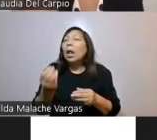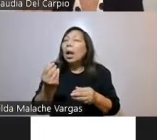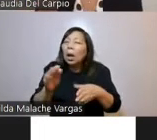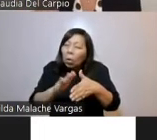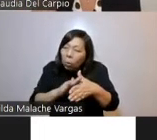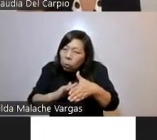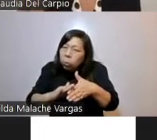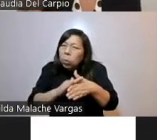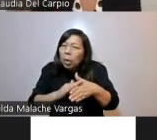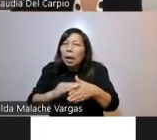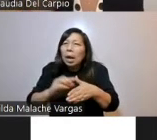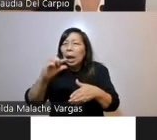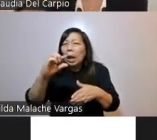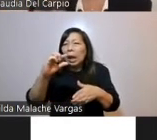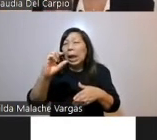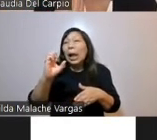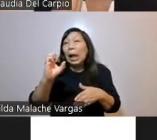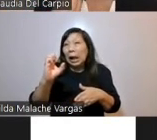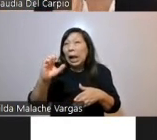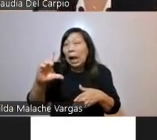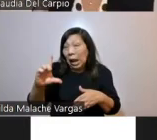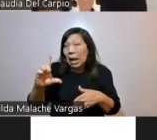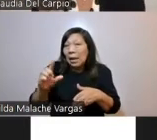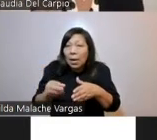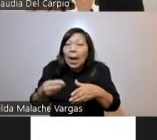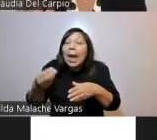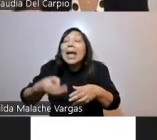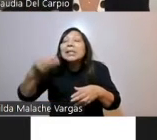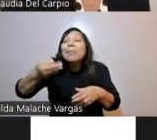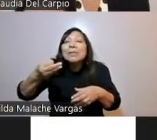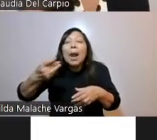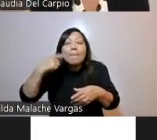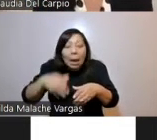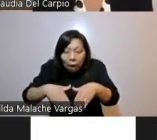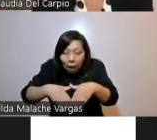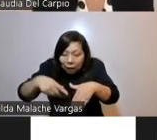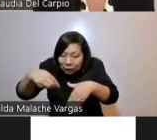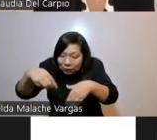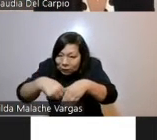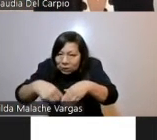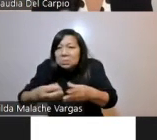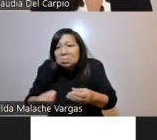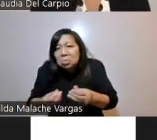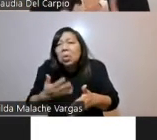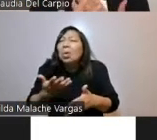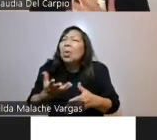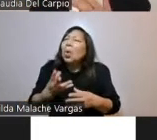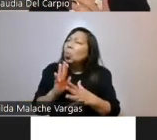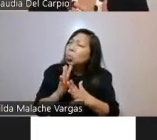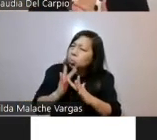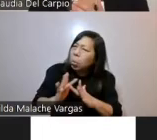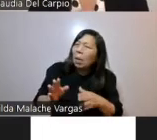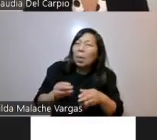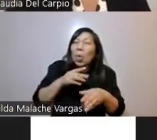vaginal. Existen geles que se introducen dentro de la vagina especialmente para esa zona, que pueden ayudar a refrescar y